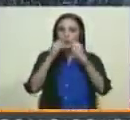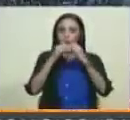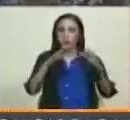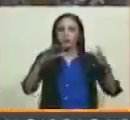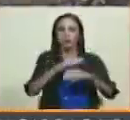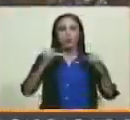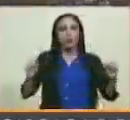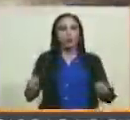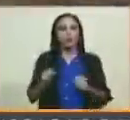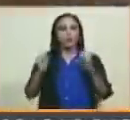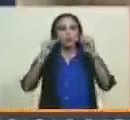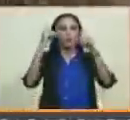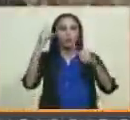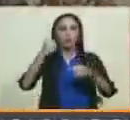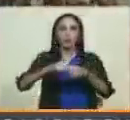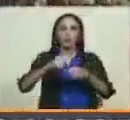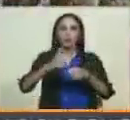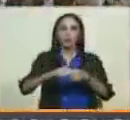viva Maracaibo!